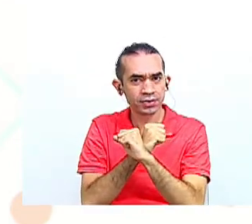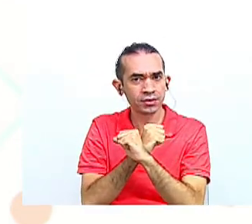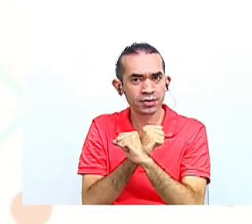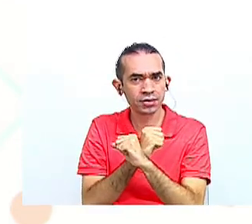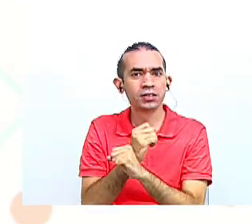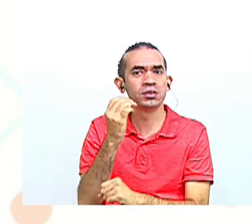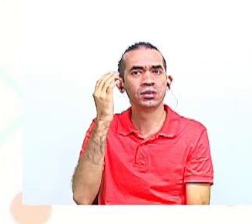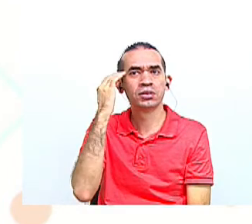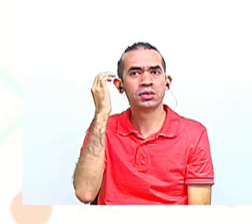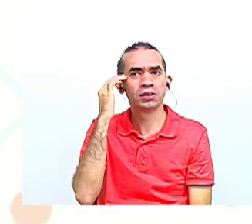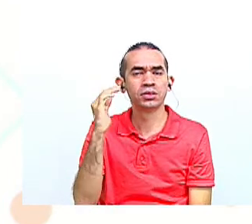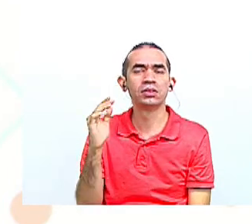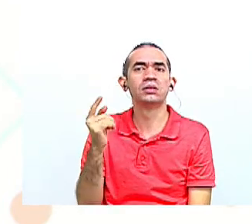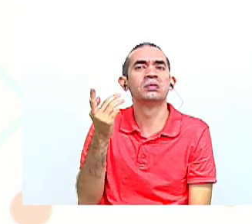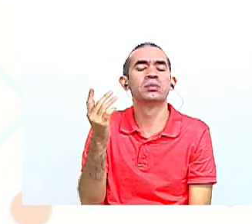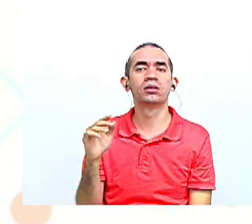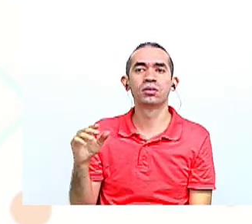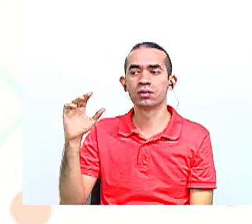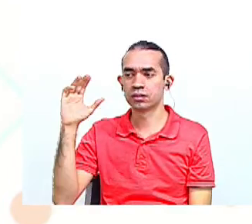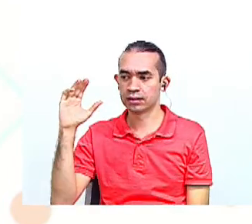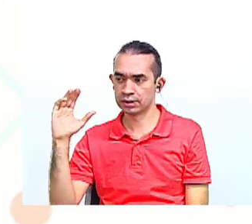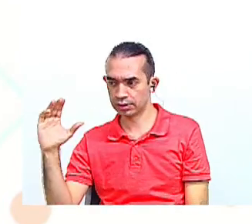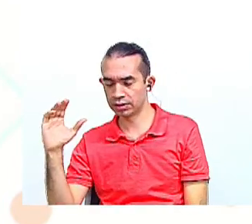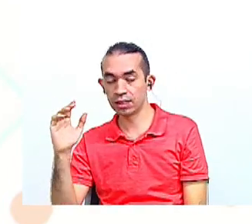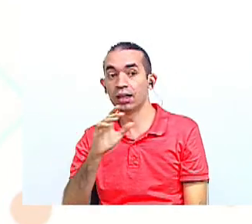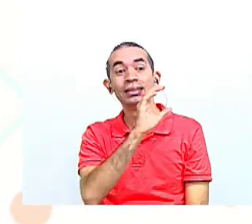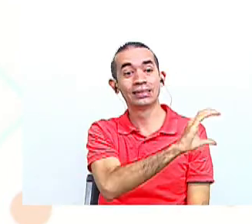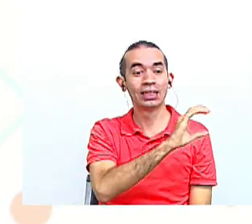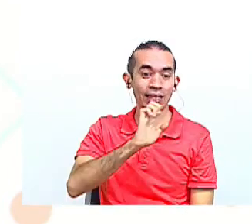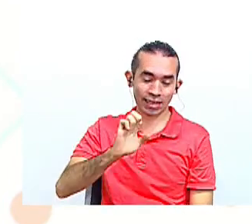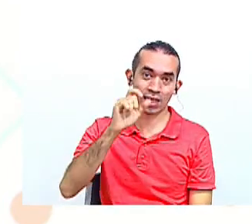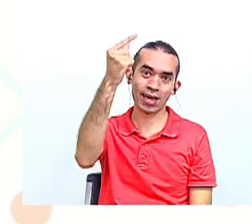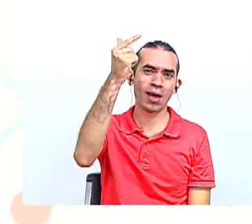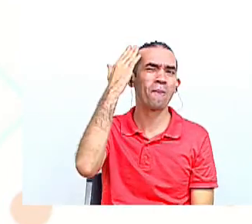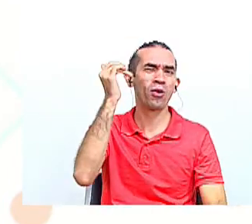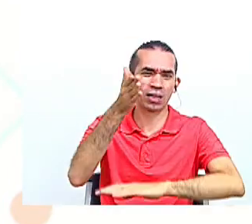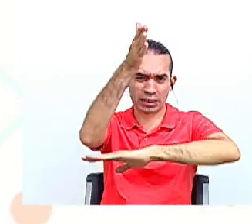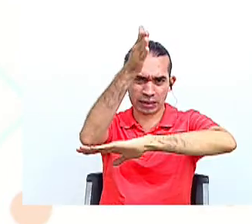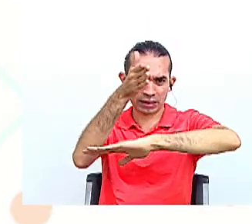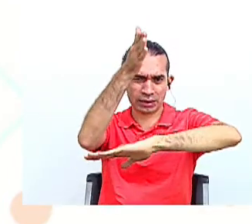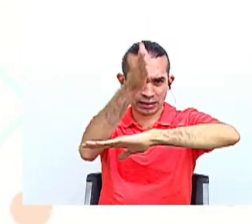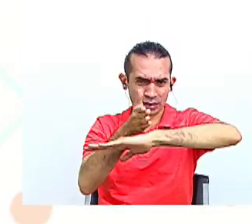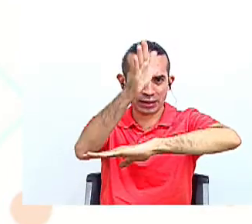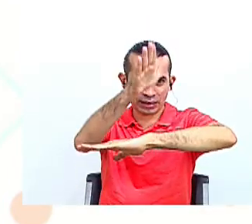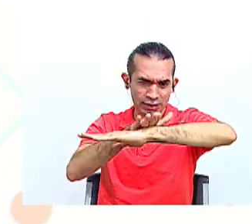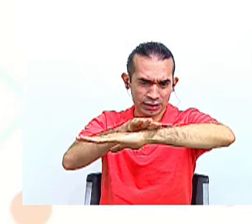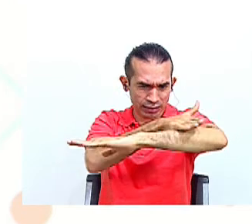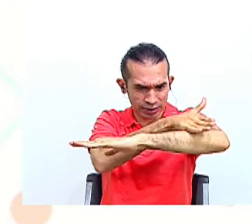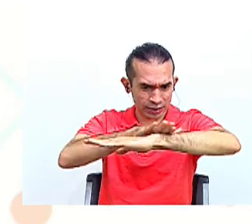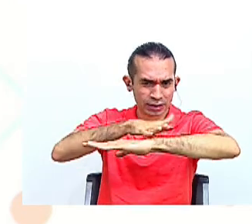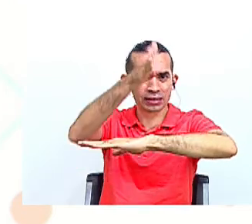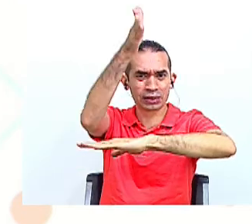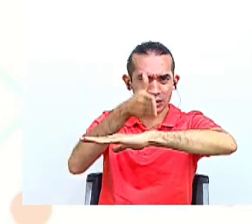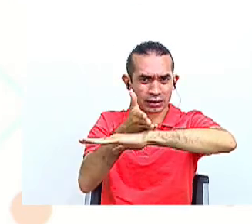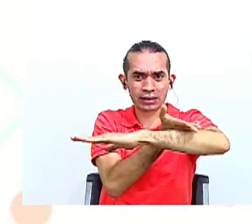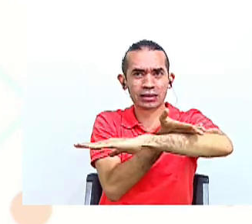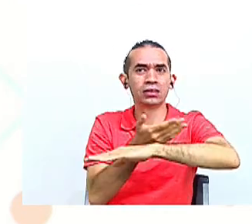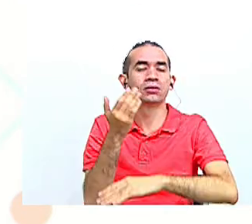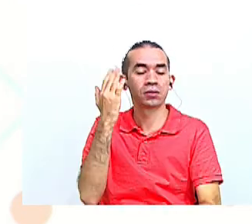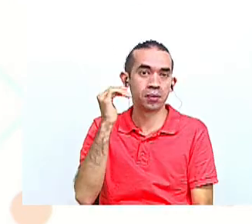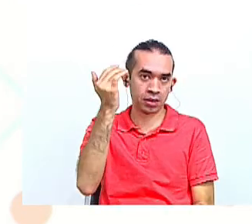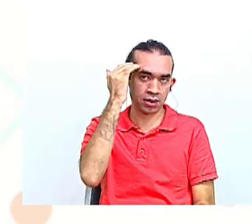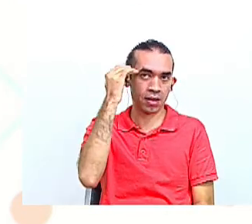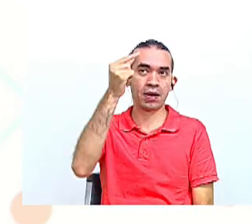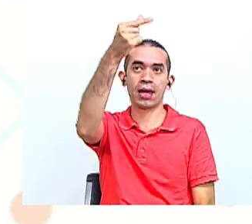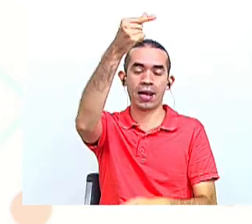ángulo CEG mide 90 grados? Porque al trazar el segmento GE, que es